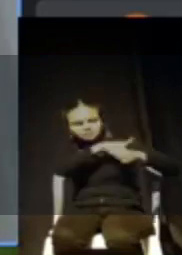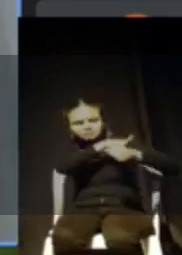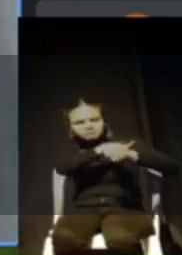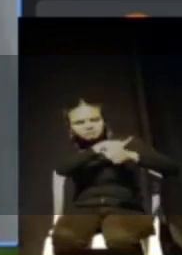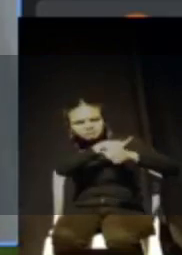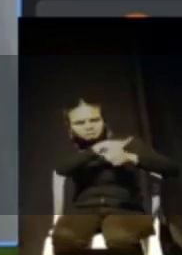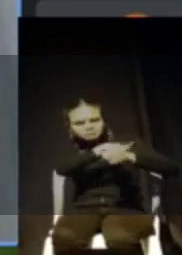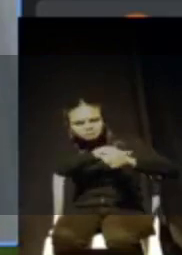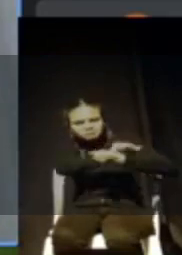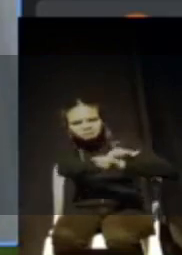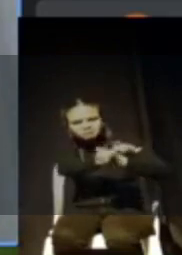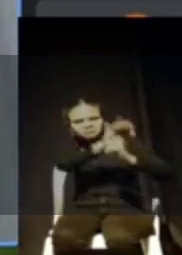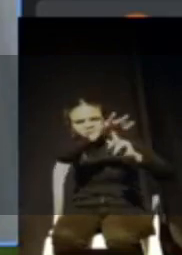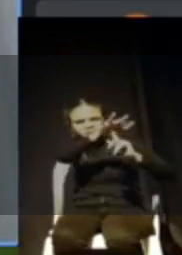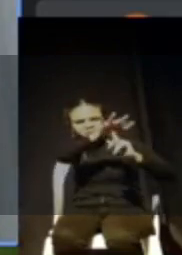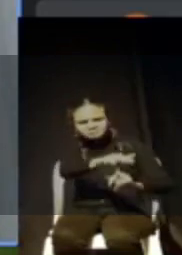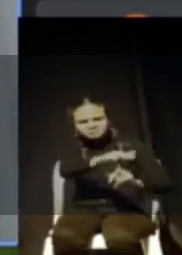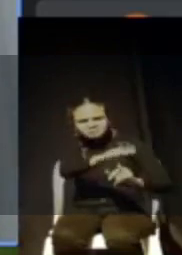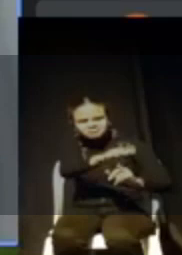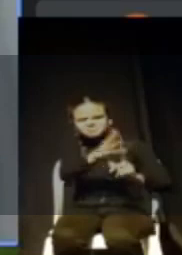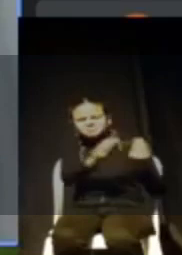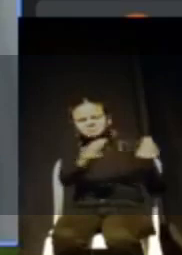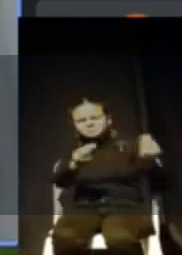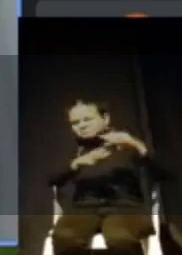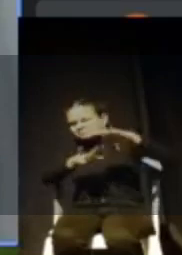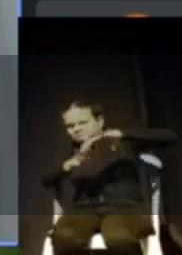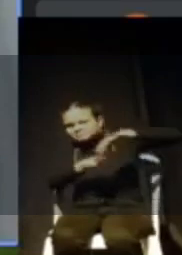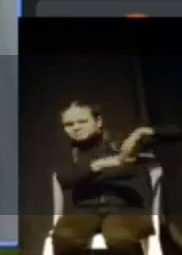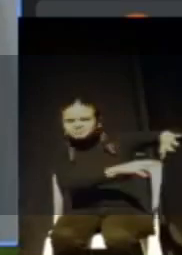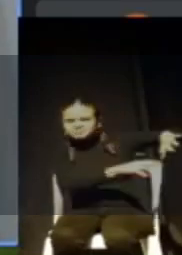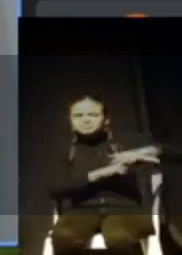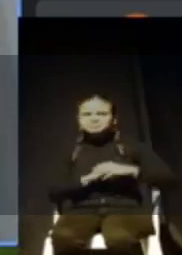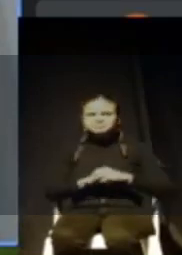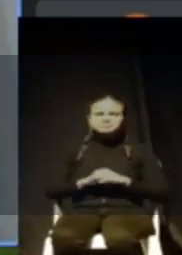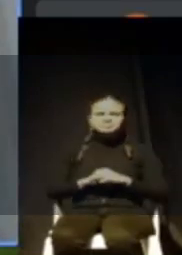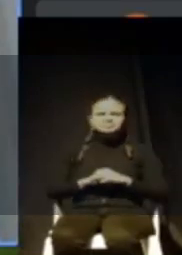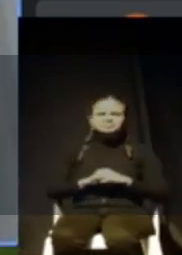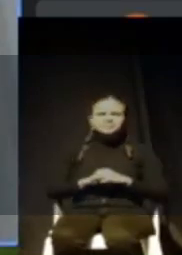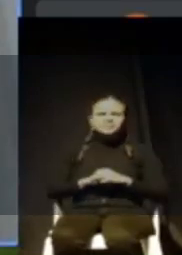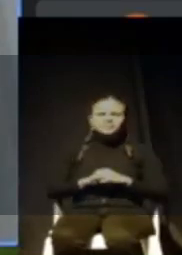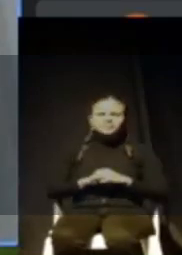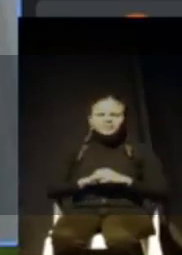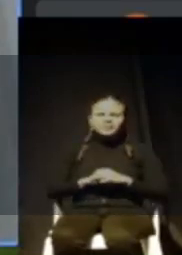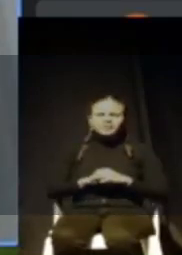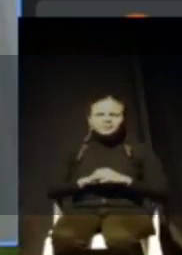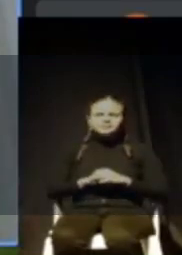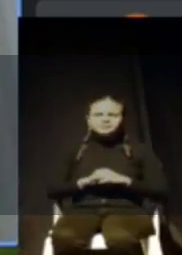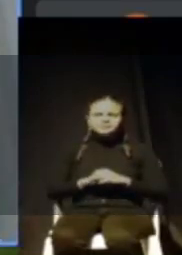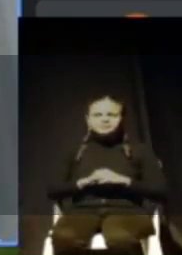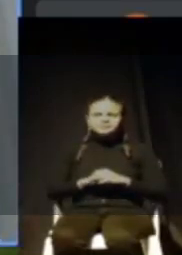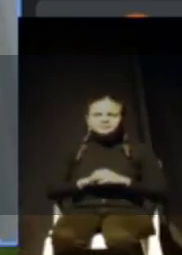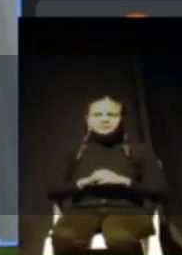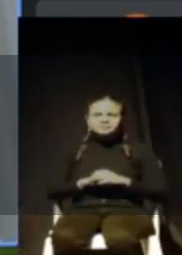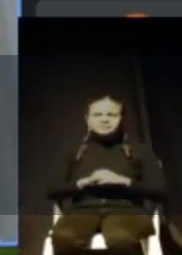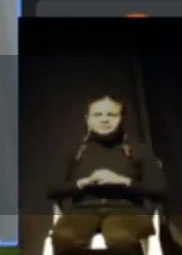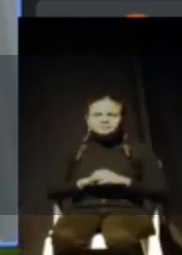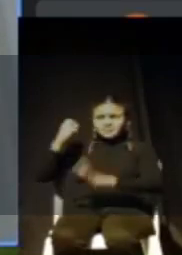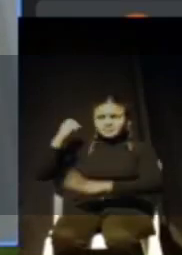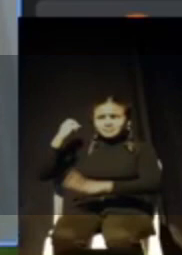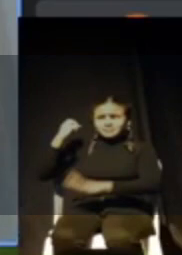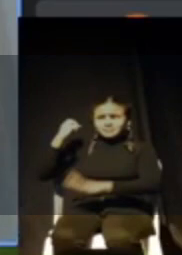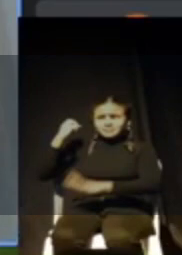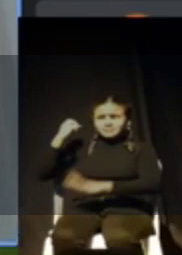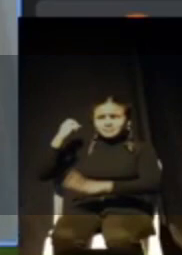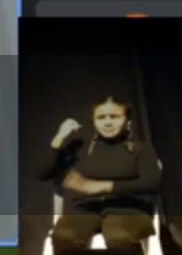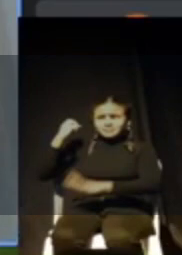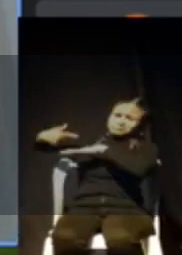reingenierías de procesos de explotación, exclusión, segregación, discriminación, subalternidad, concentración y supremacías históricas